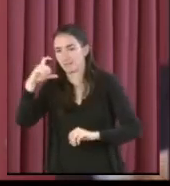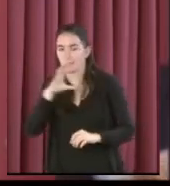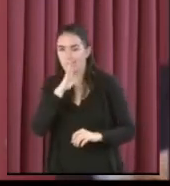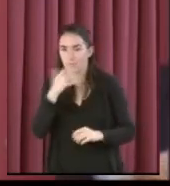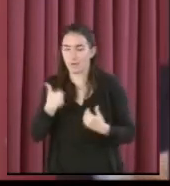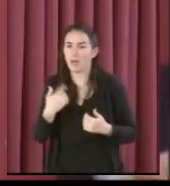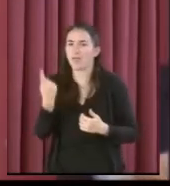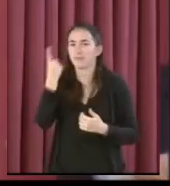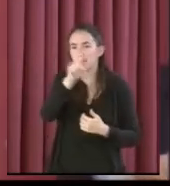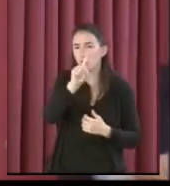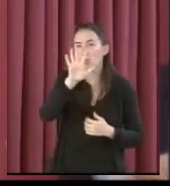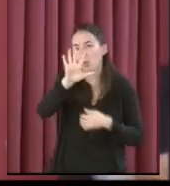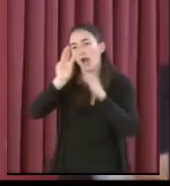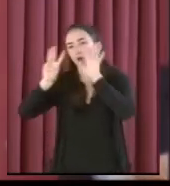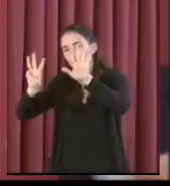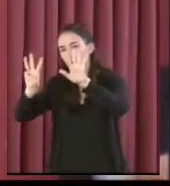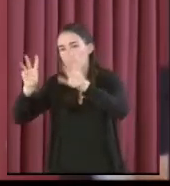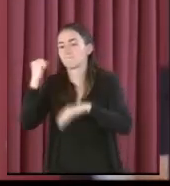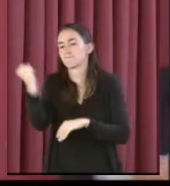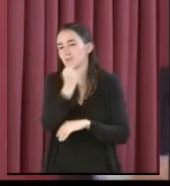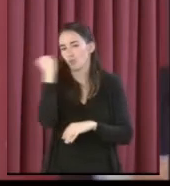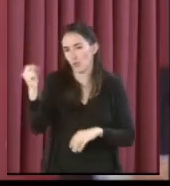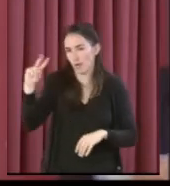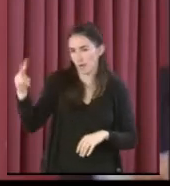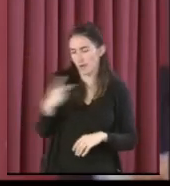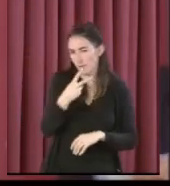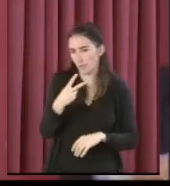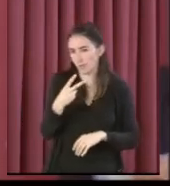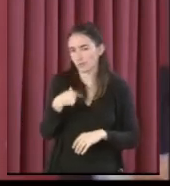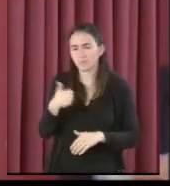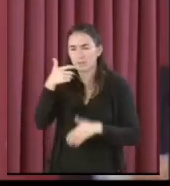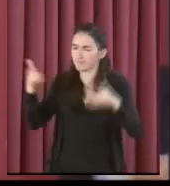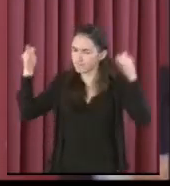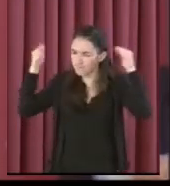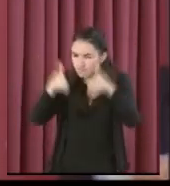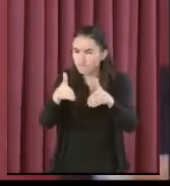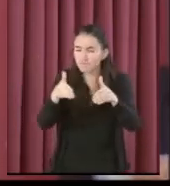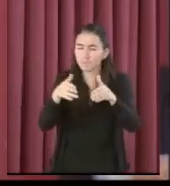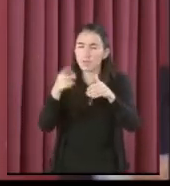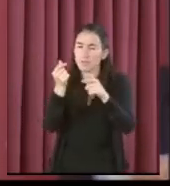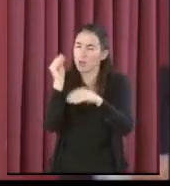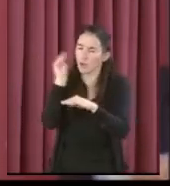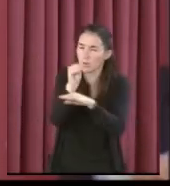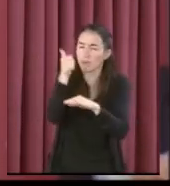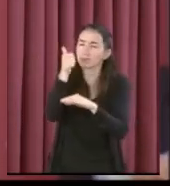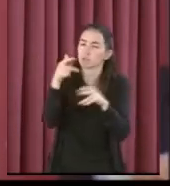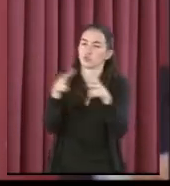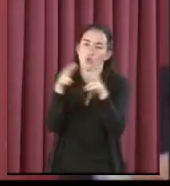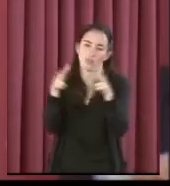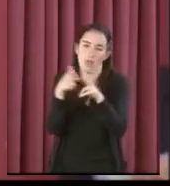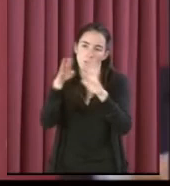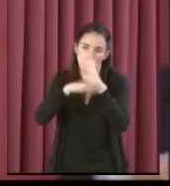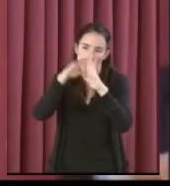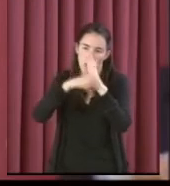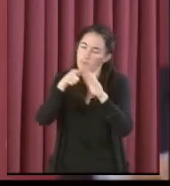los 158 millones de euros y concentrar más recursos en áreas como los programas sociales. Nos